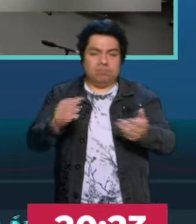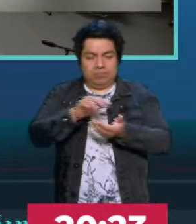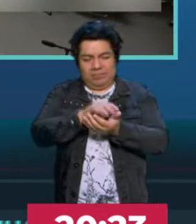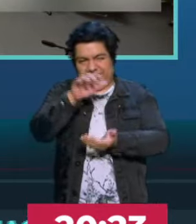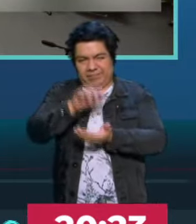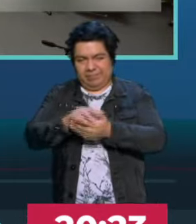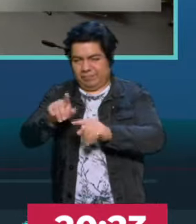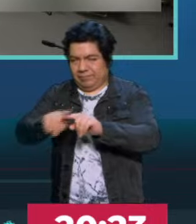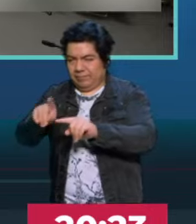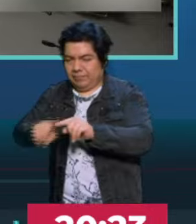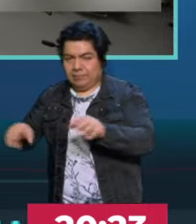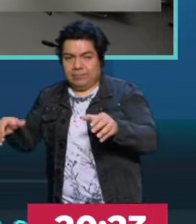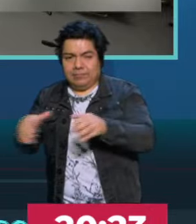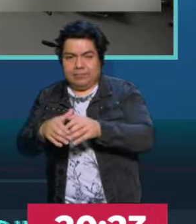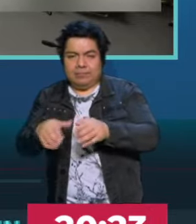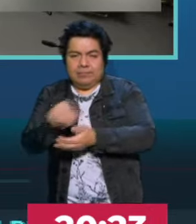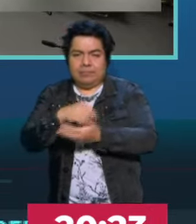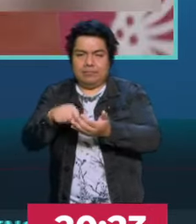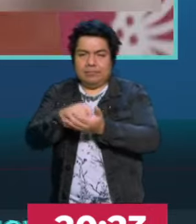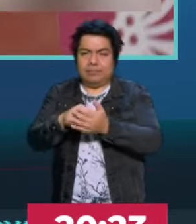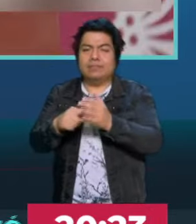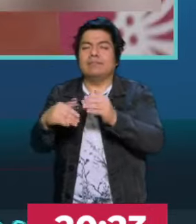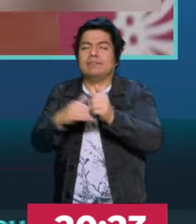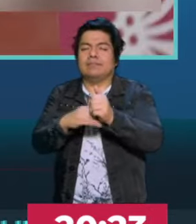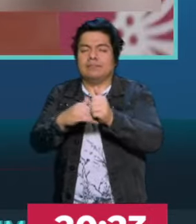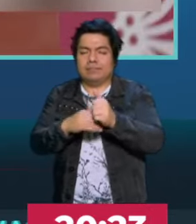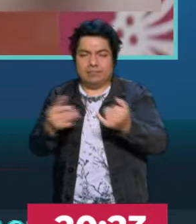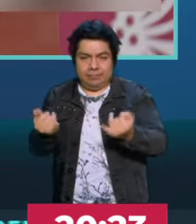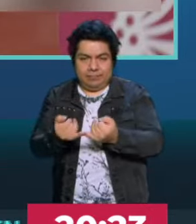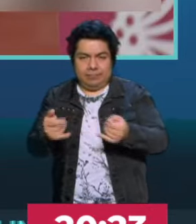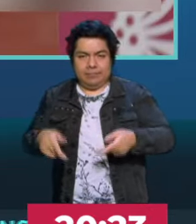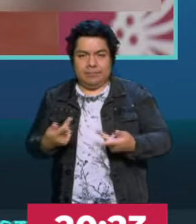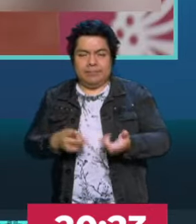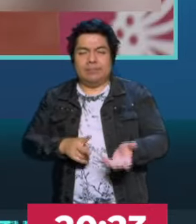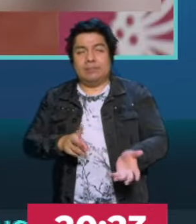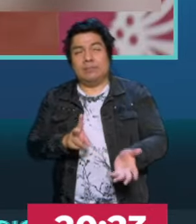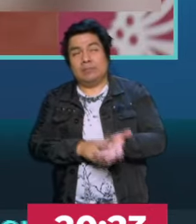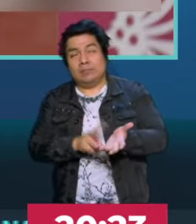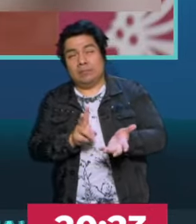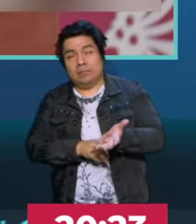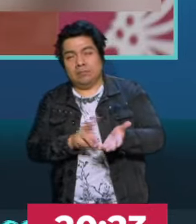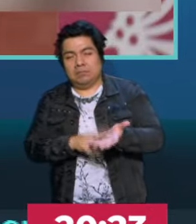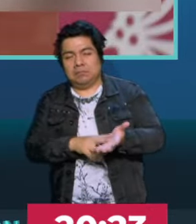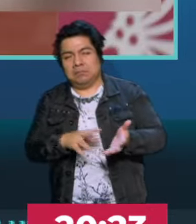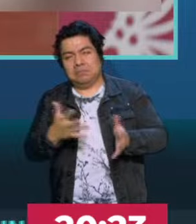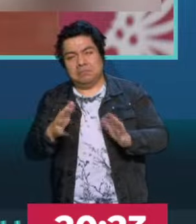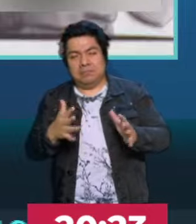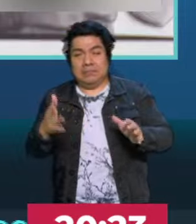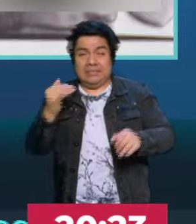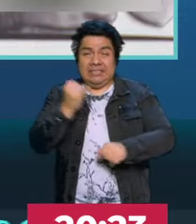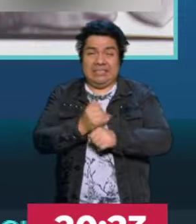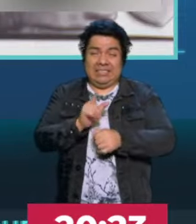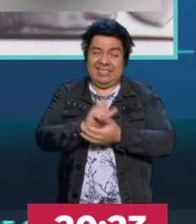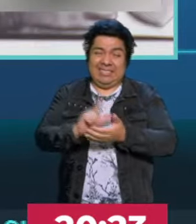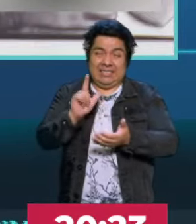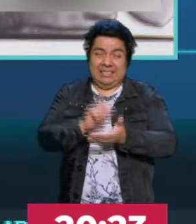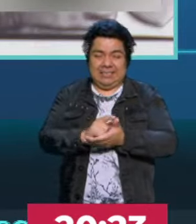expendios y en establecimientos clandestinos. Son cifras que rayan en la ilegalidad, por la